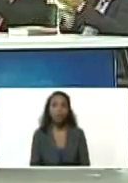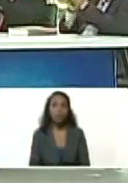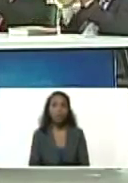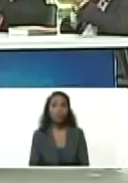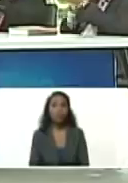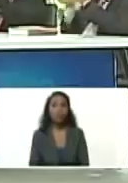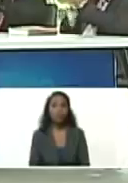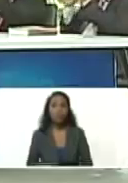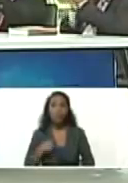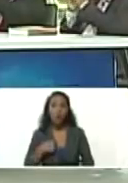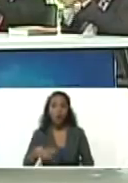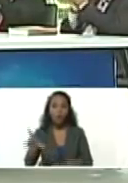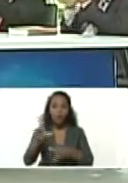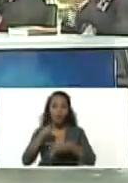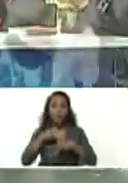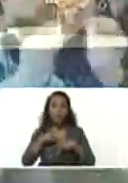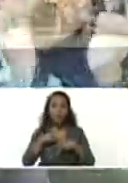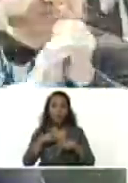Y lo asumo.